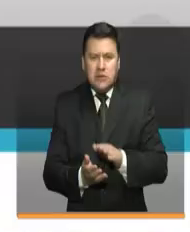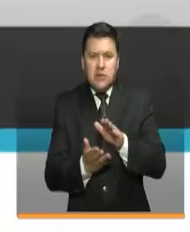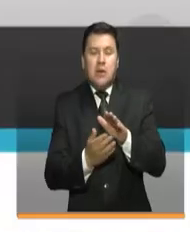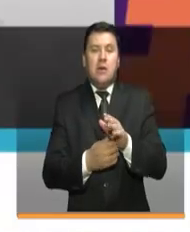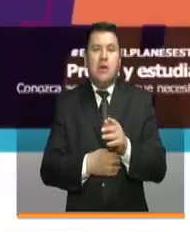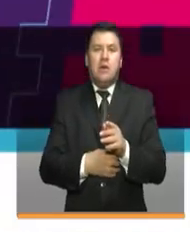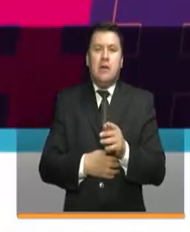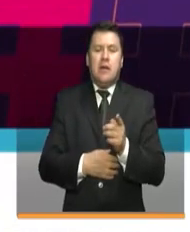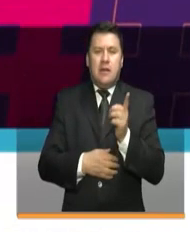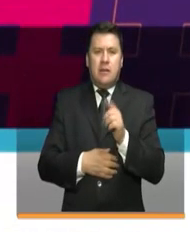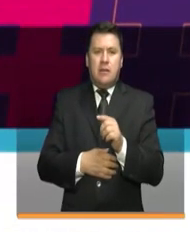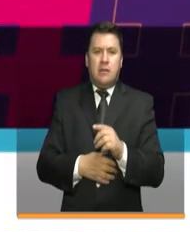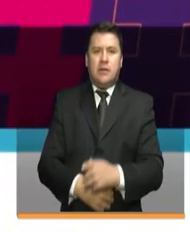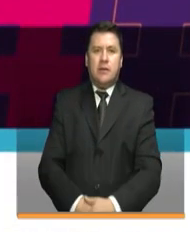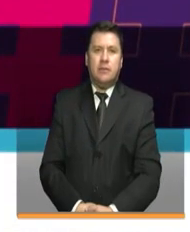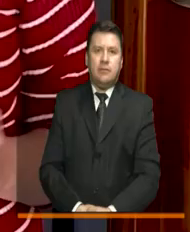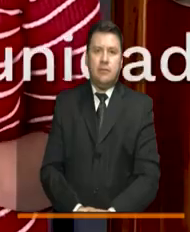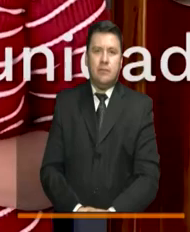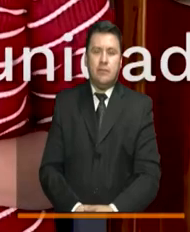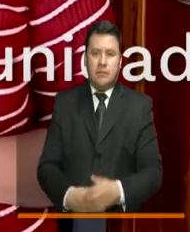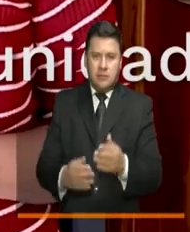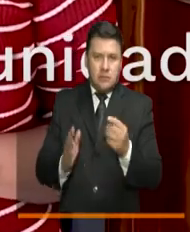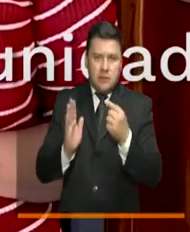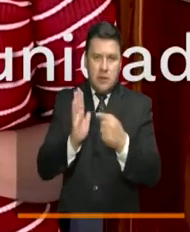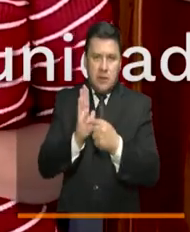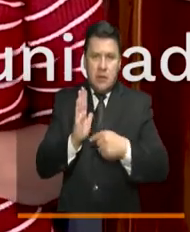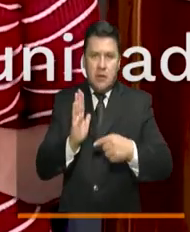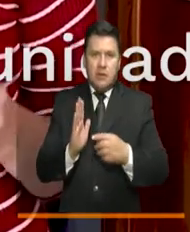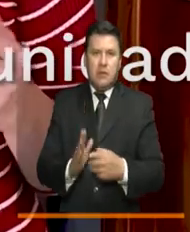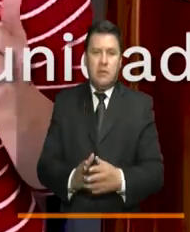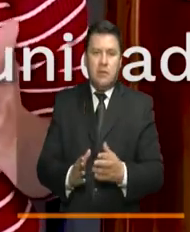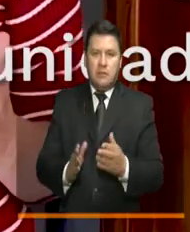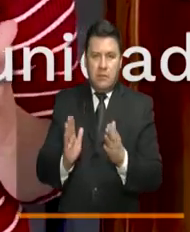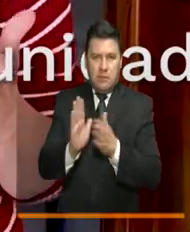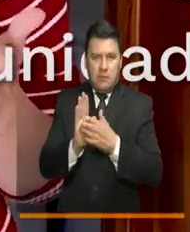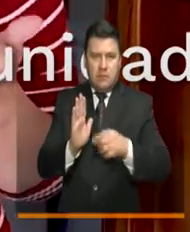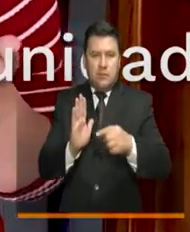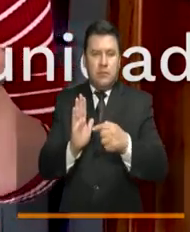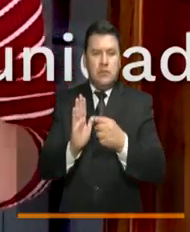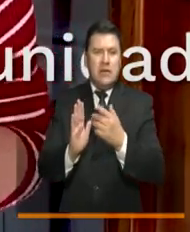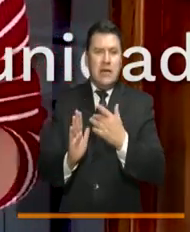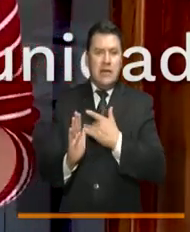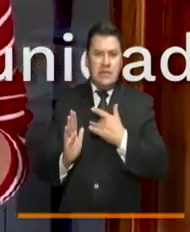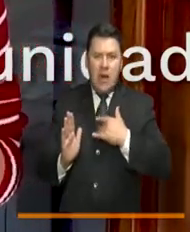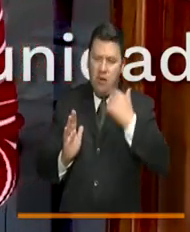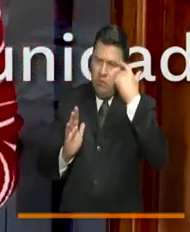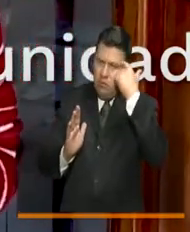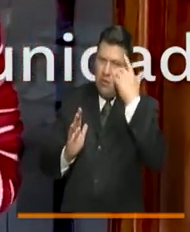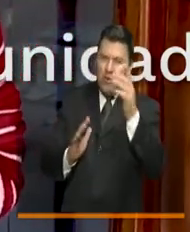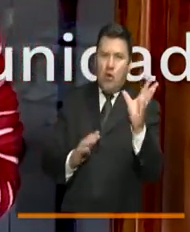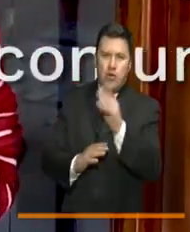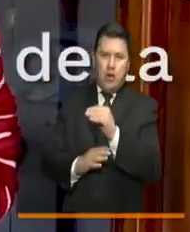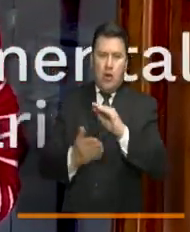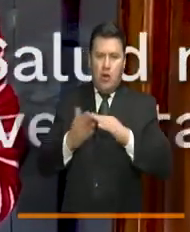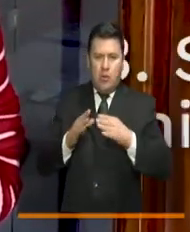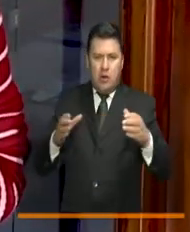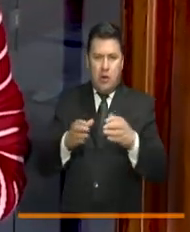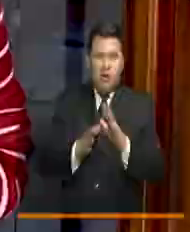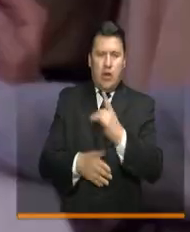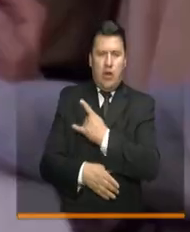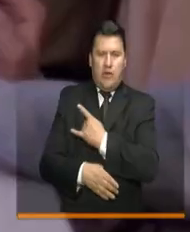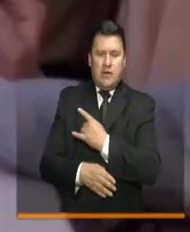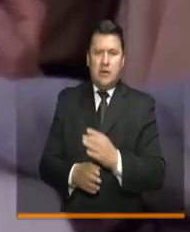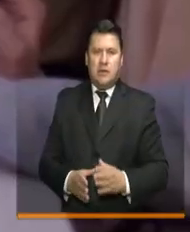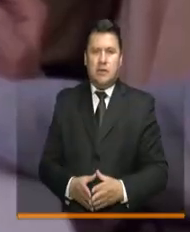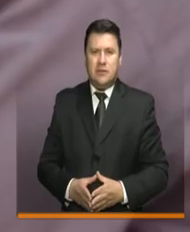remota. También en una estrategia muy grande que estamos desarrollando para garantizar la salud mental de toda la comunidad